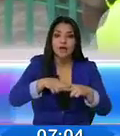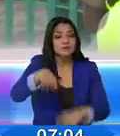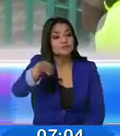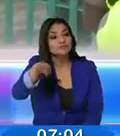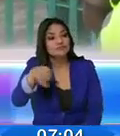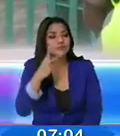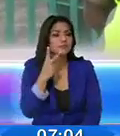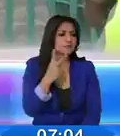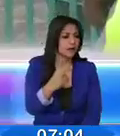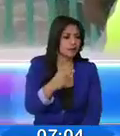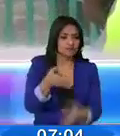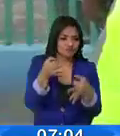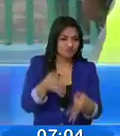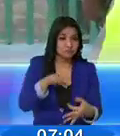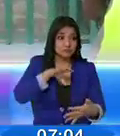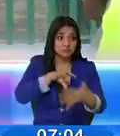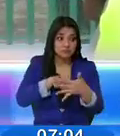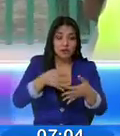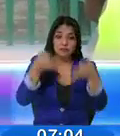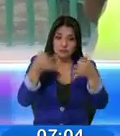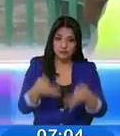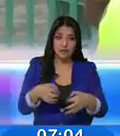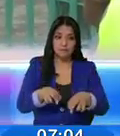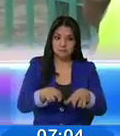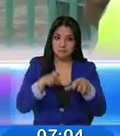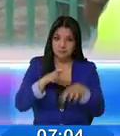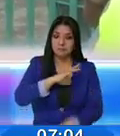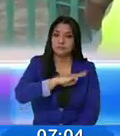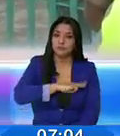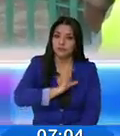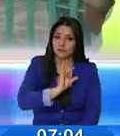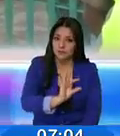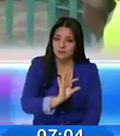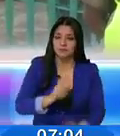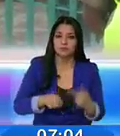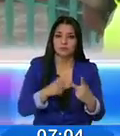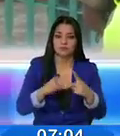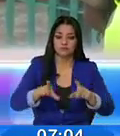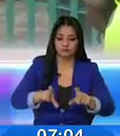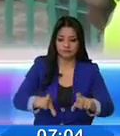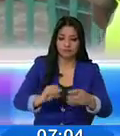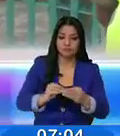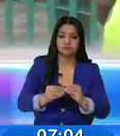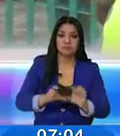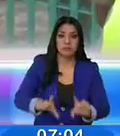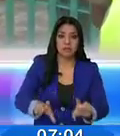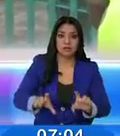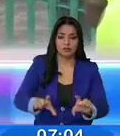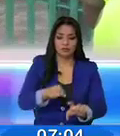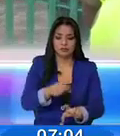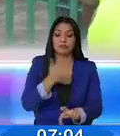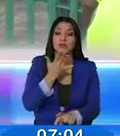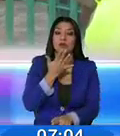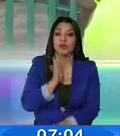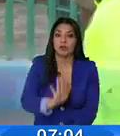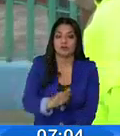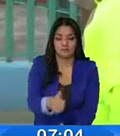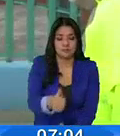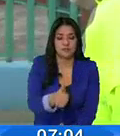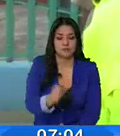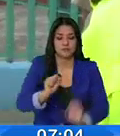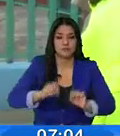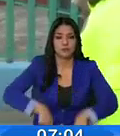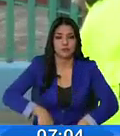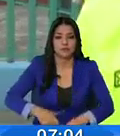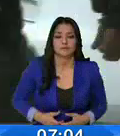que este tenga los logos que establece el municipio y las placas correspondan a al de vehículo